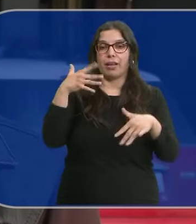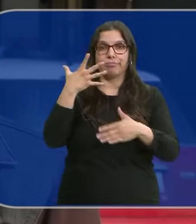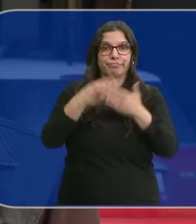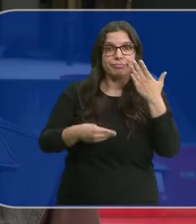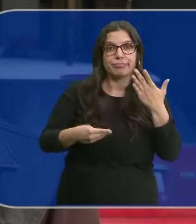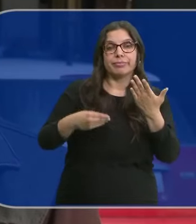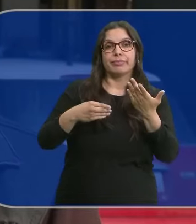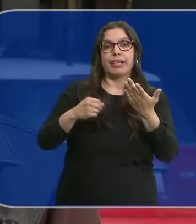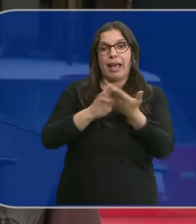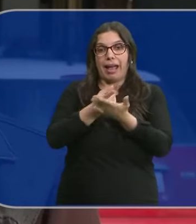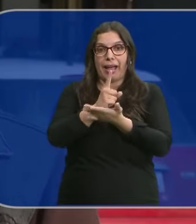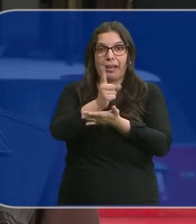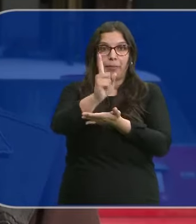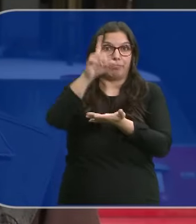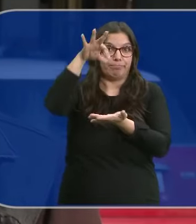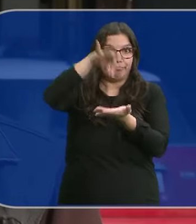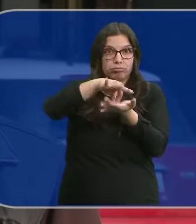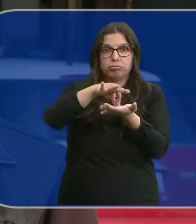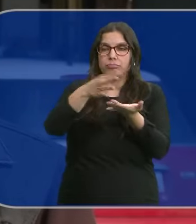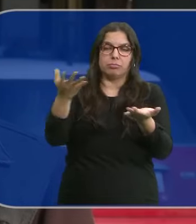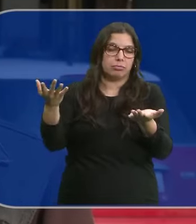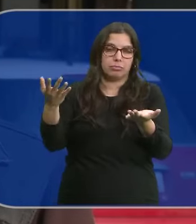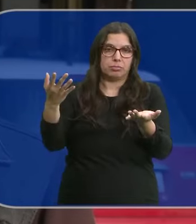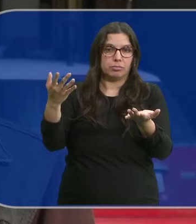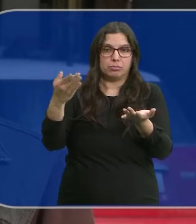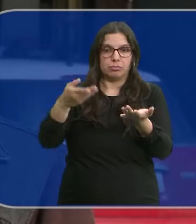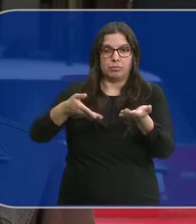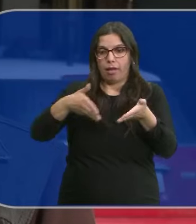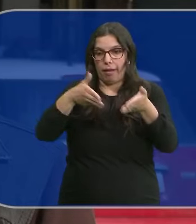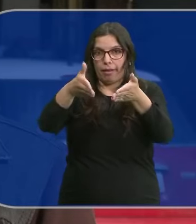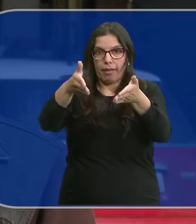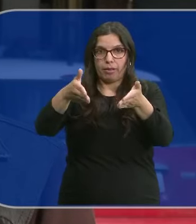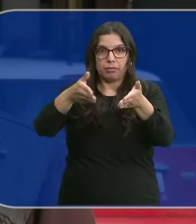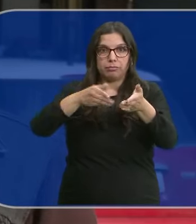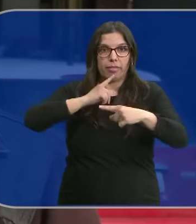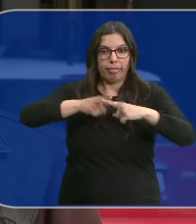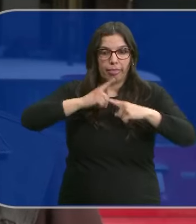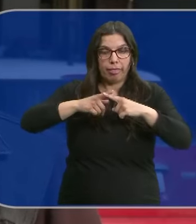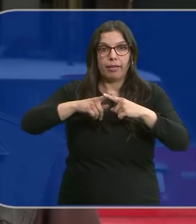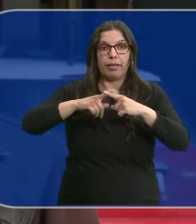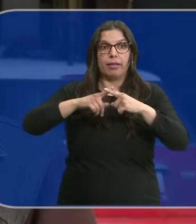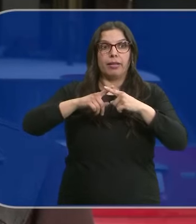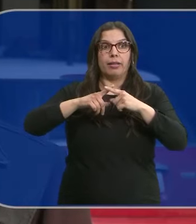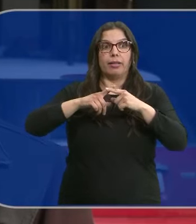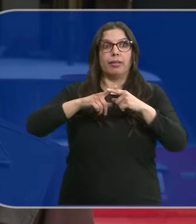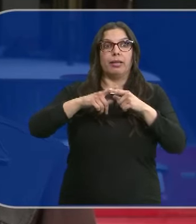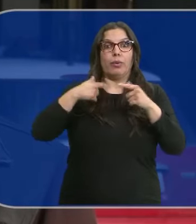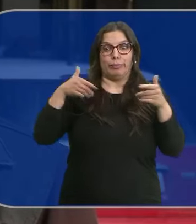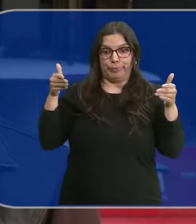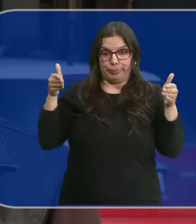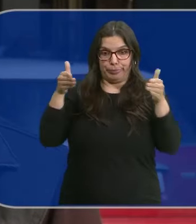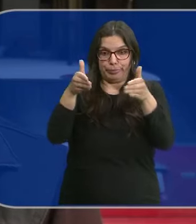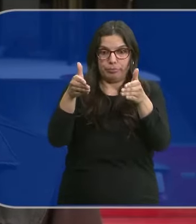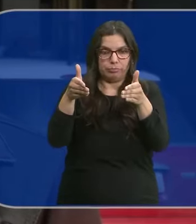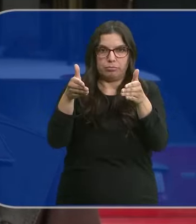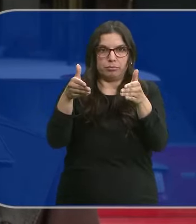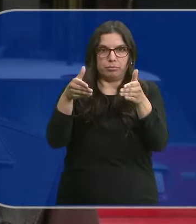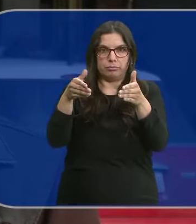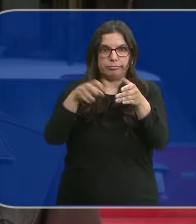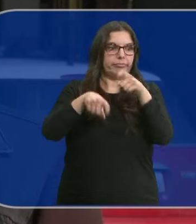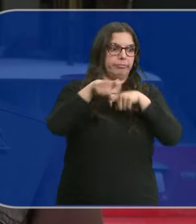el GPS, en la ruta del GPS, le metió por el puente y cuando llegó a la parte donde se estrecha pues no pudo